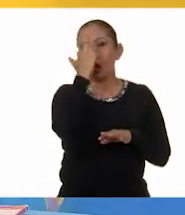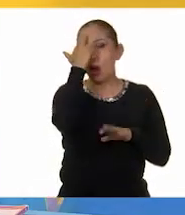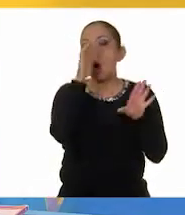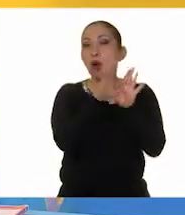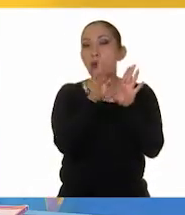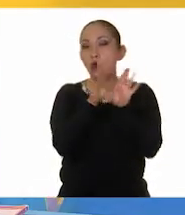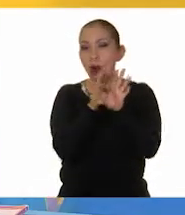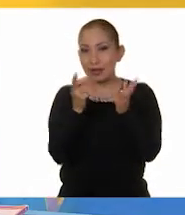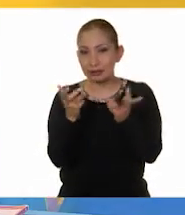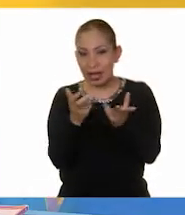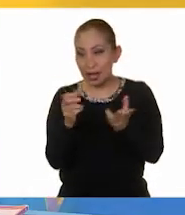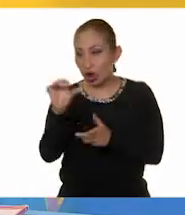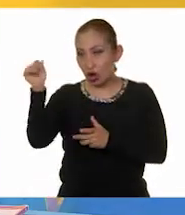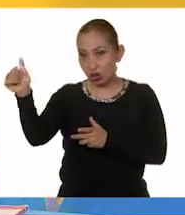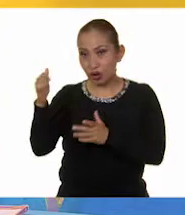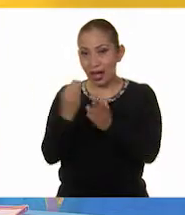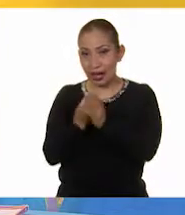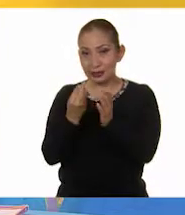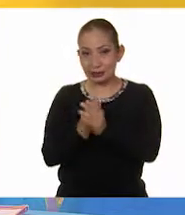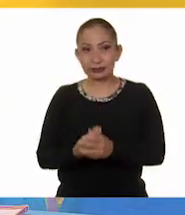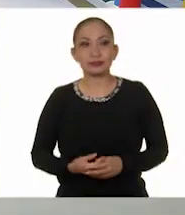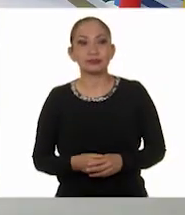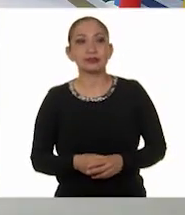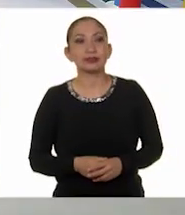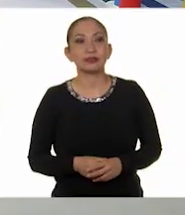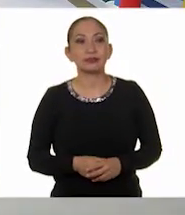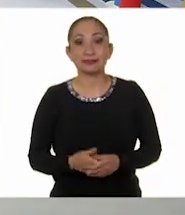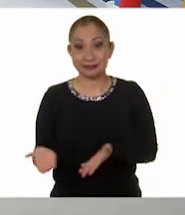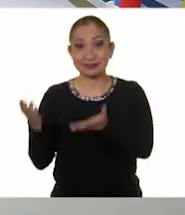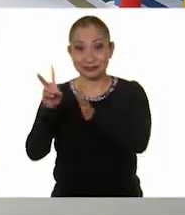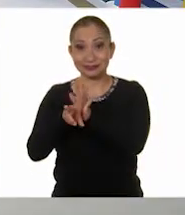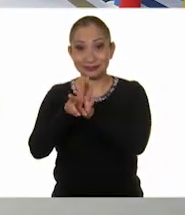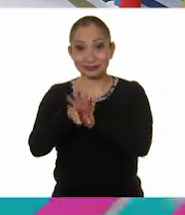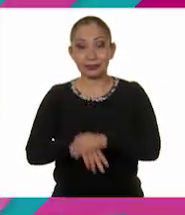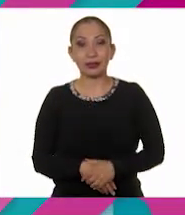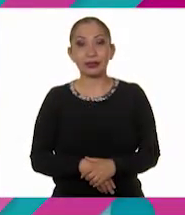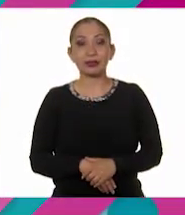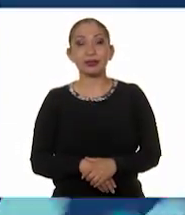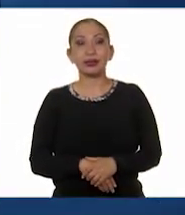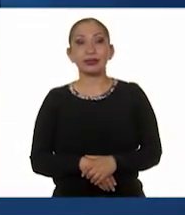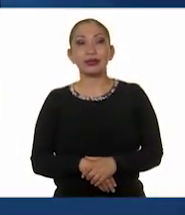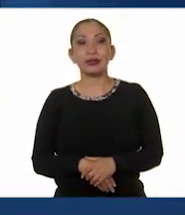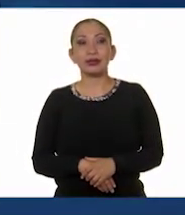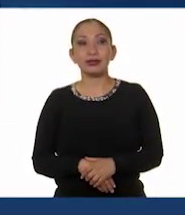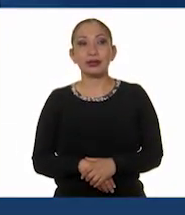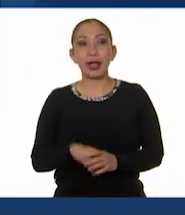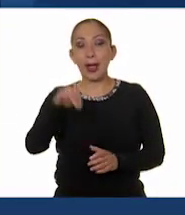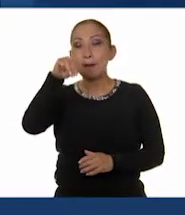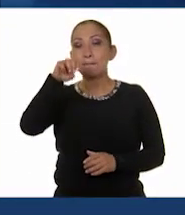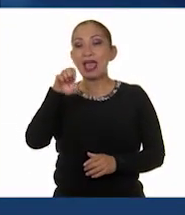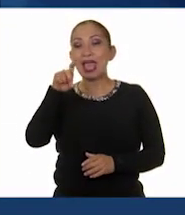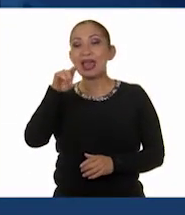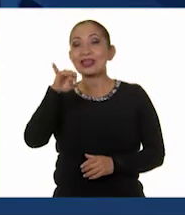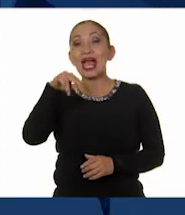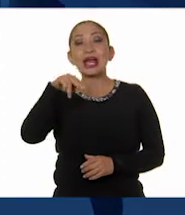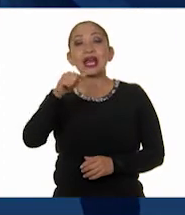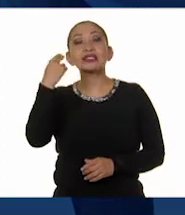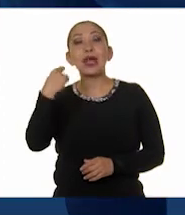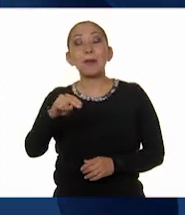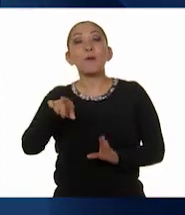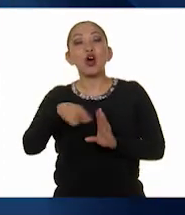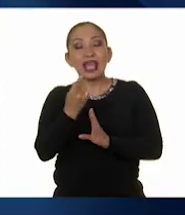lo calculamos en otra de las clases. ¡Córrelo! Es la mediana. Así se le dice